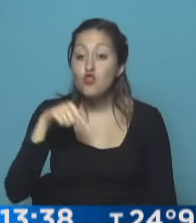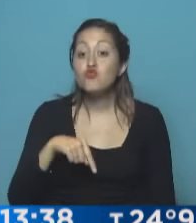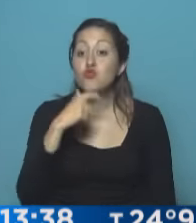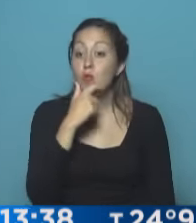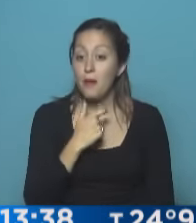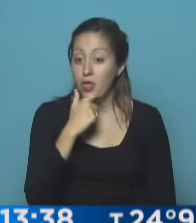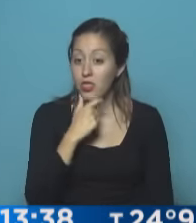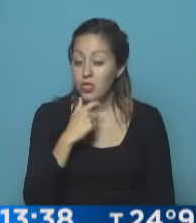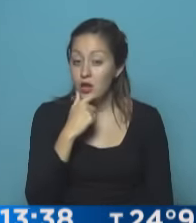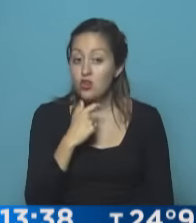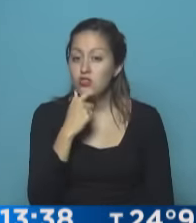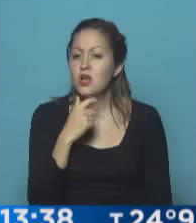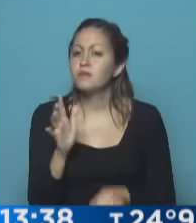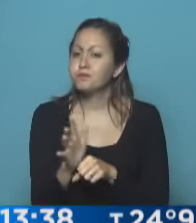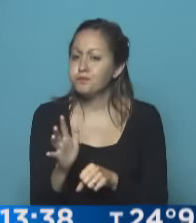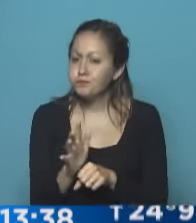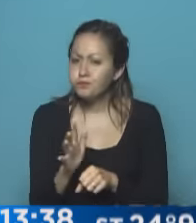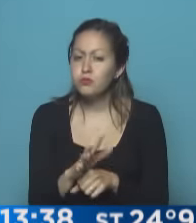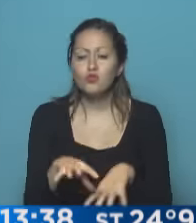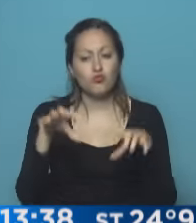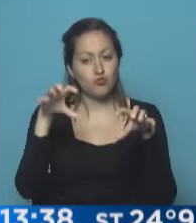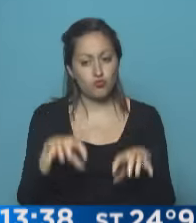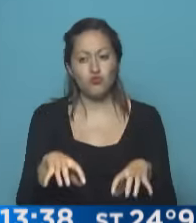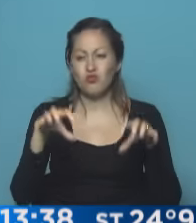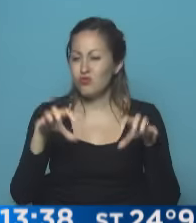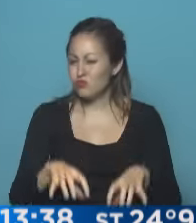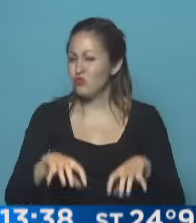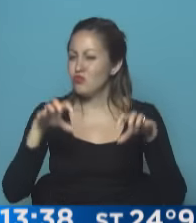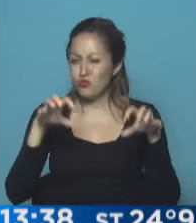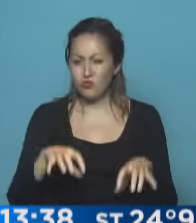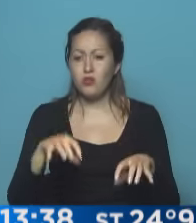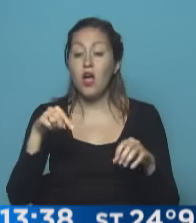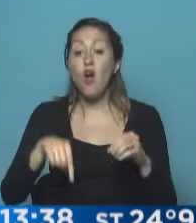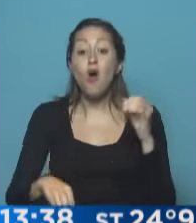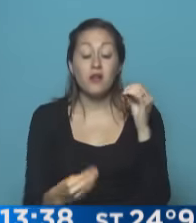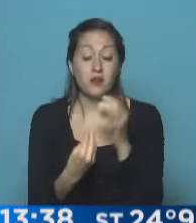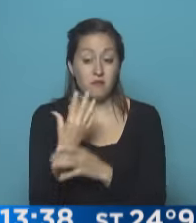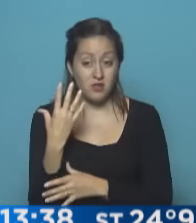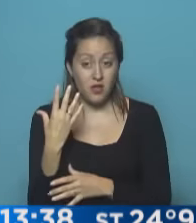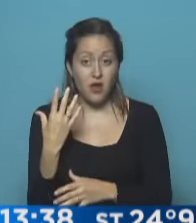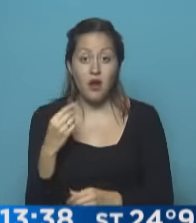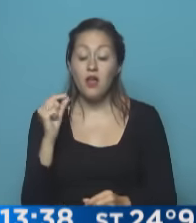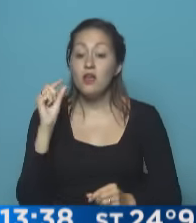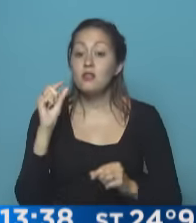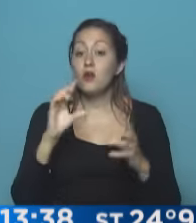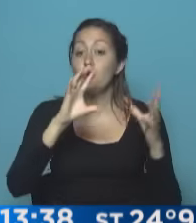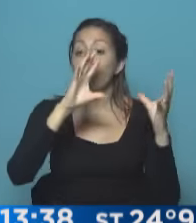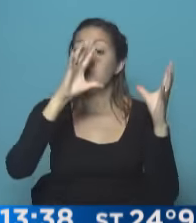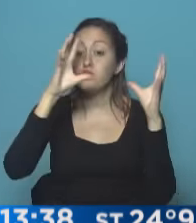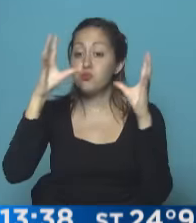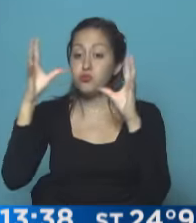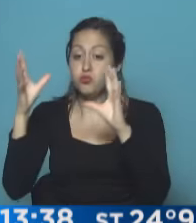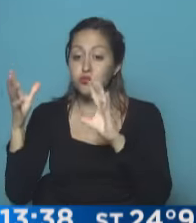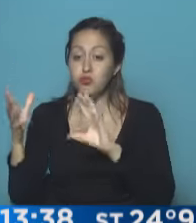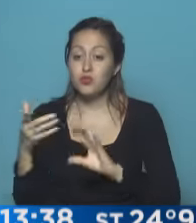Mendoza está representando las lluvias tan fuertes que tuvieron al arrancar el día. Se está desplazando hacia el sur de San Luis